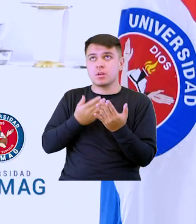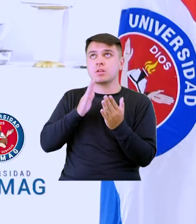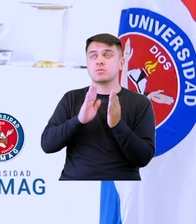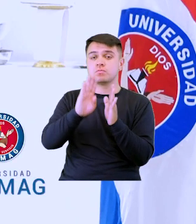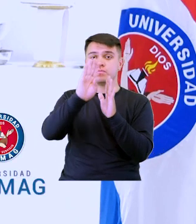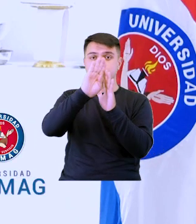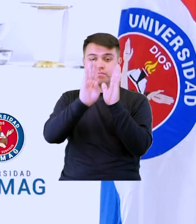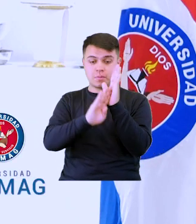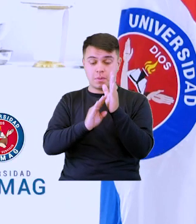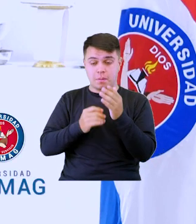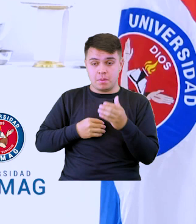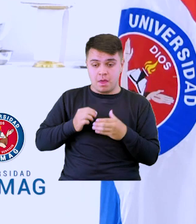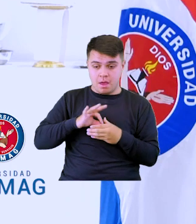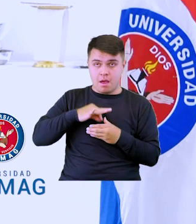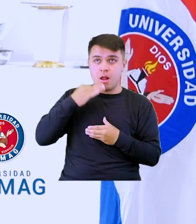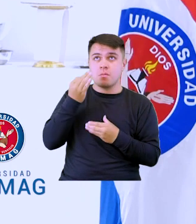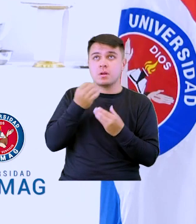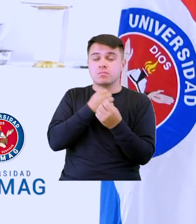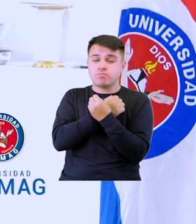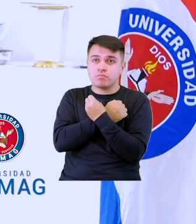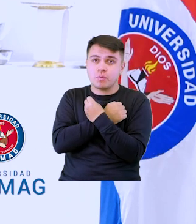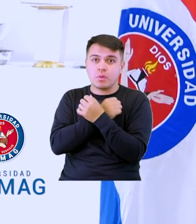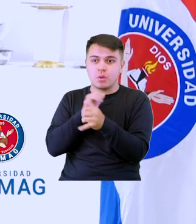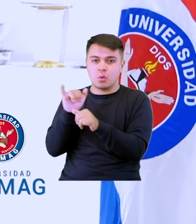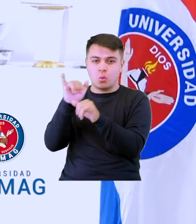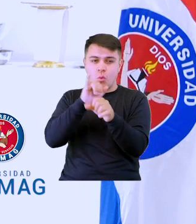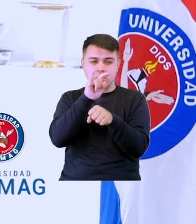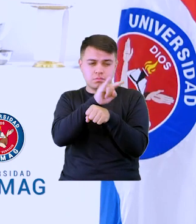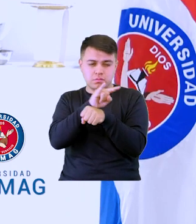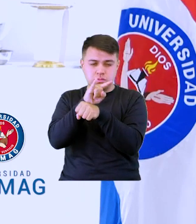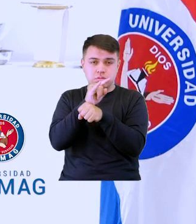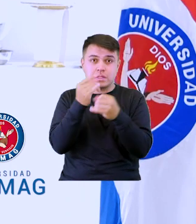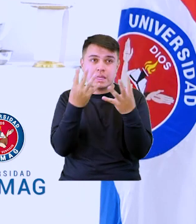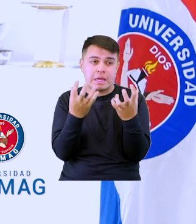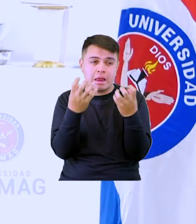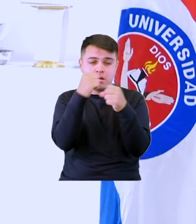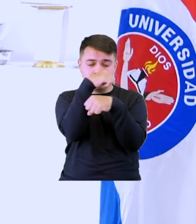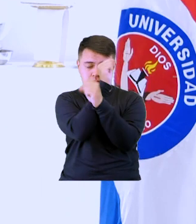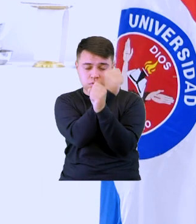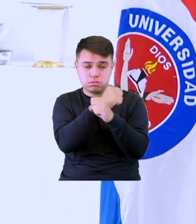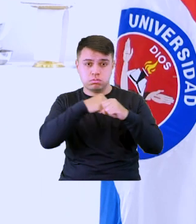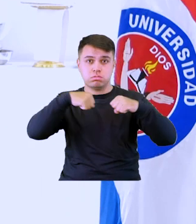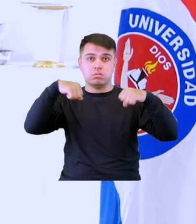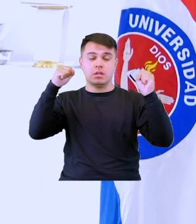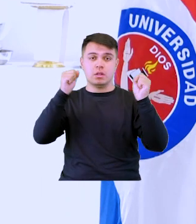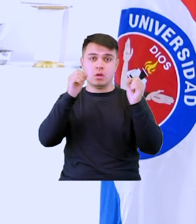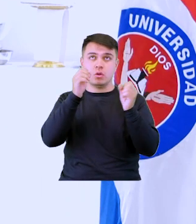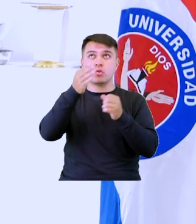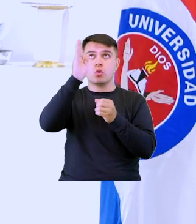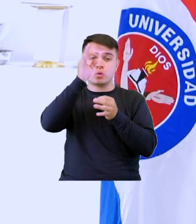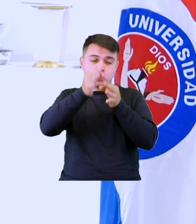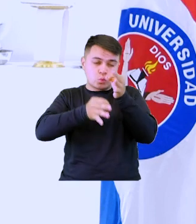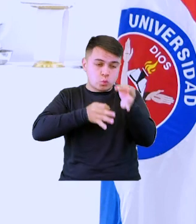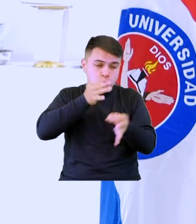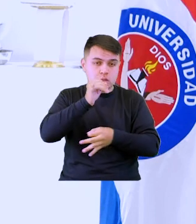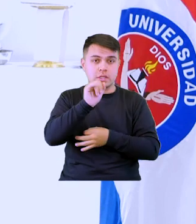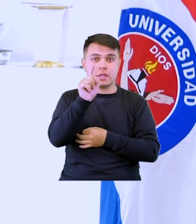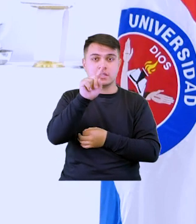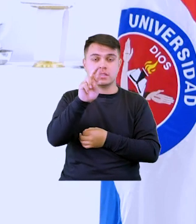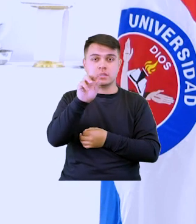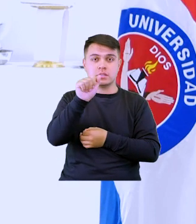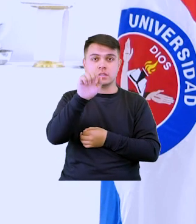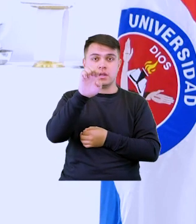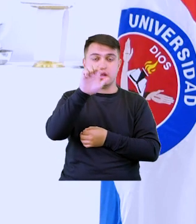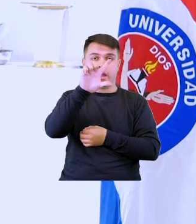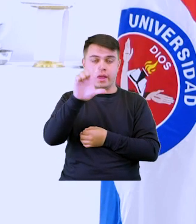alma aguarda al Señor más que el centinela la aurora. Aguarde Israel al Señor como el centinela la